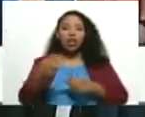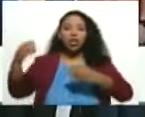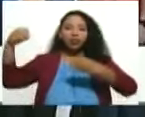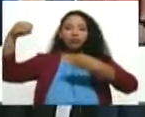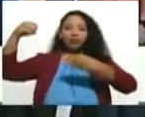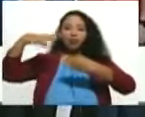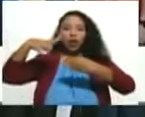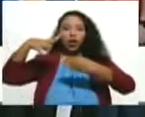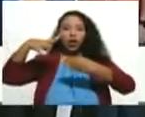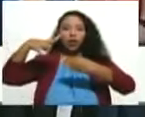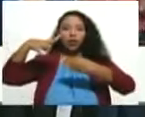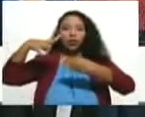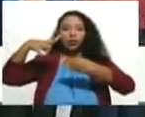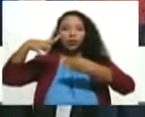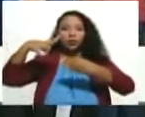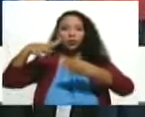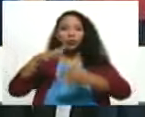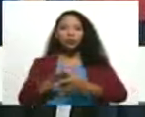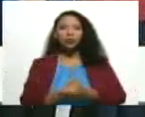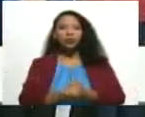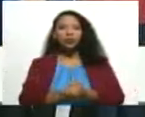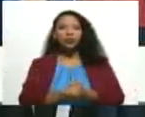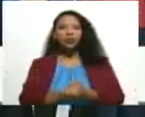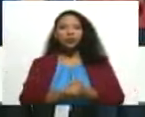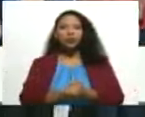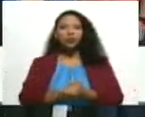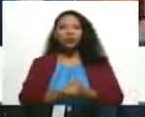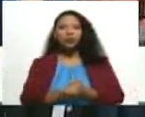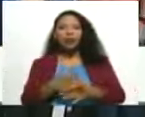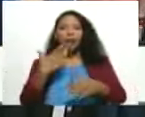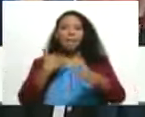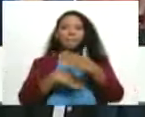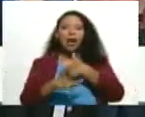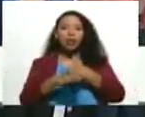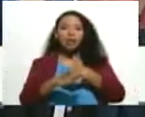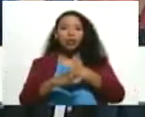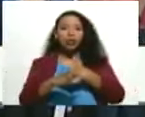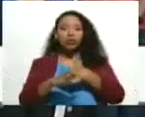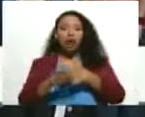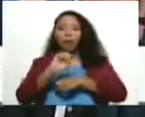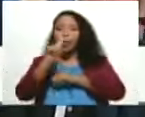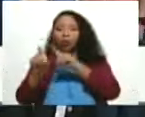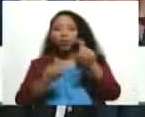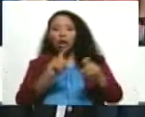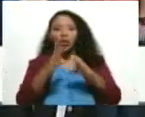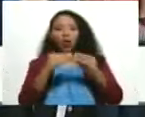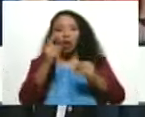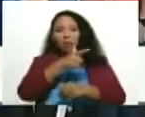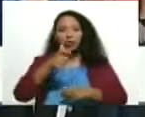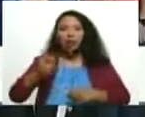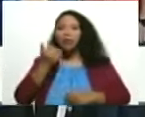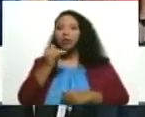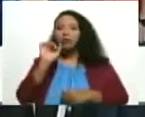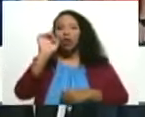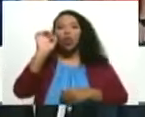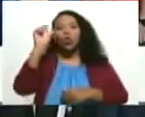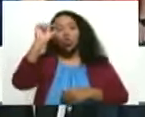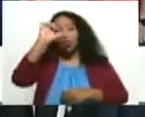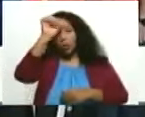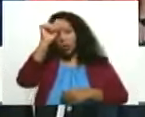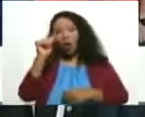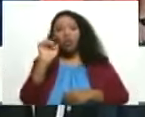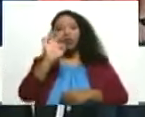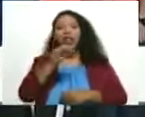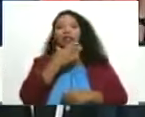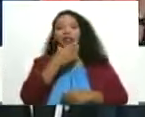sol de Venezuela nace en el Esequibo. Vamos al referendo consultivo el próximo domingo 3 de diciembre. Un abrazo a